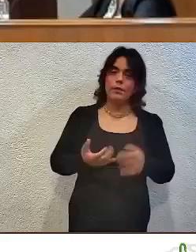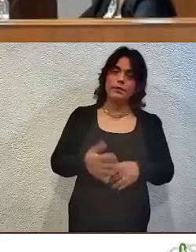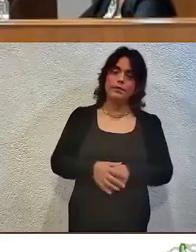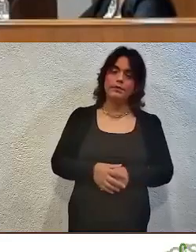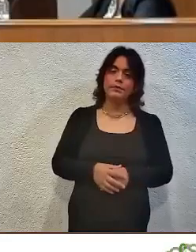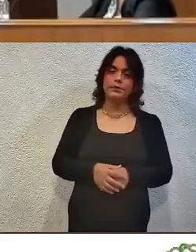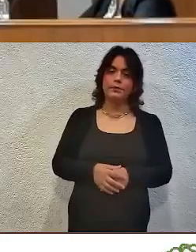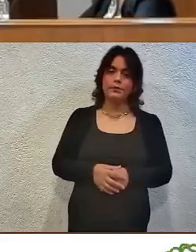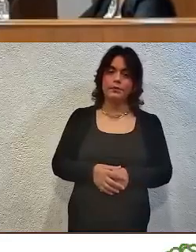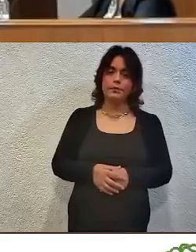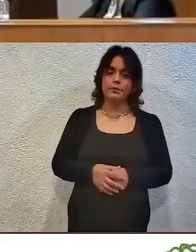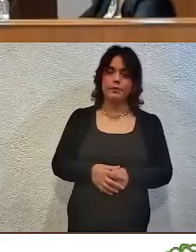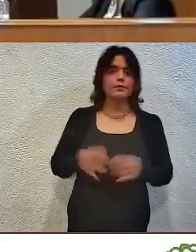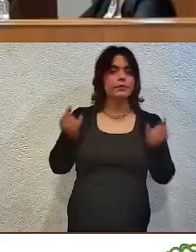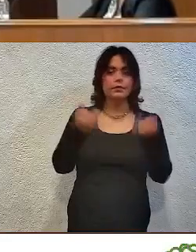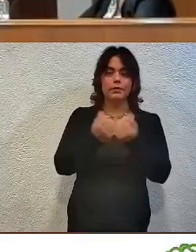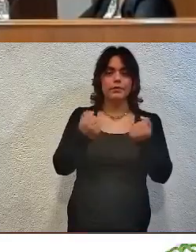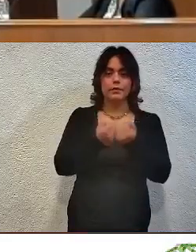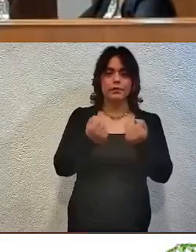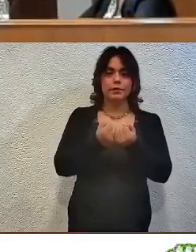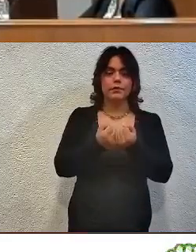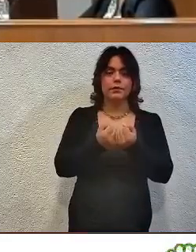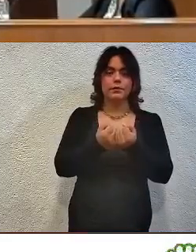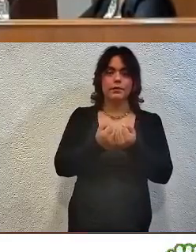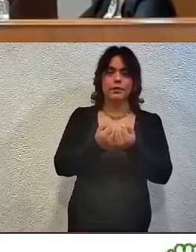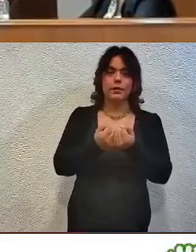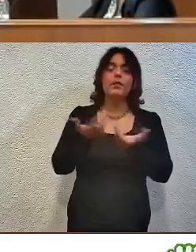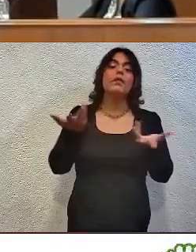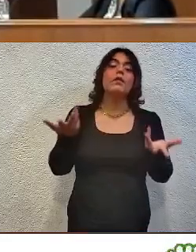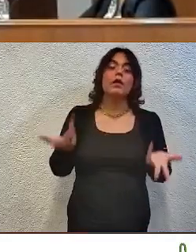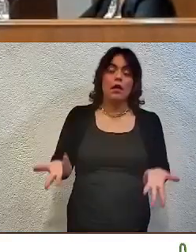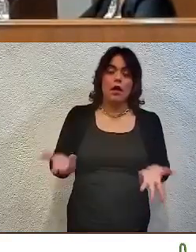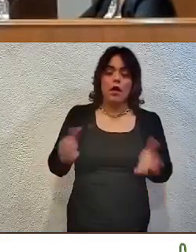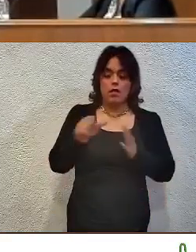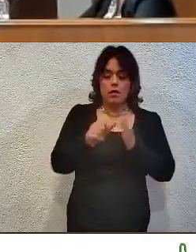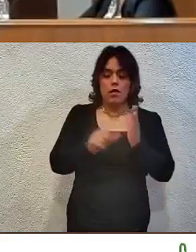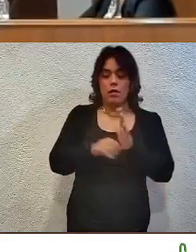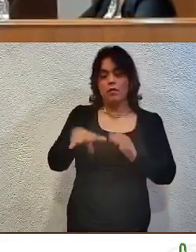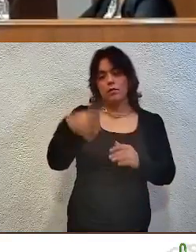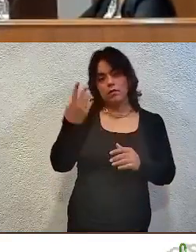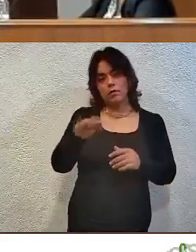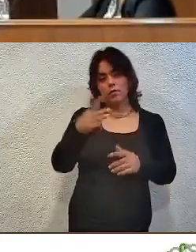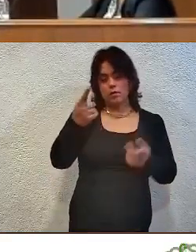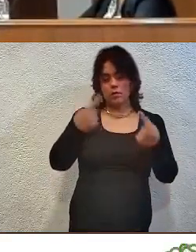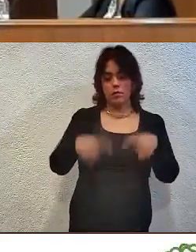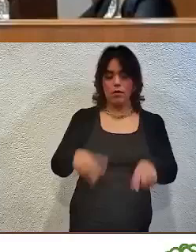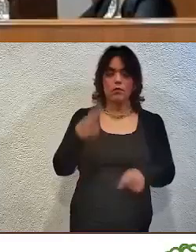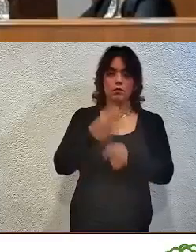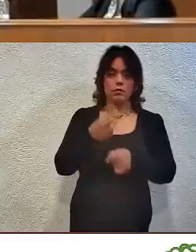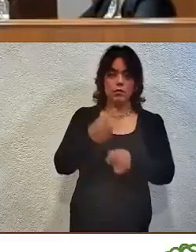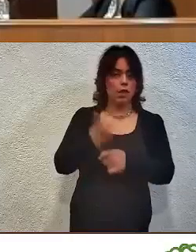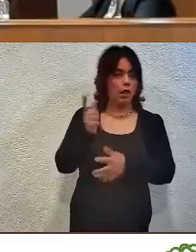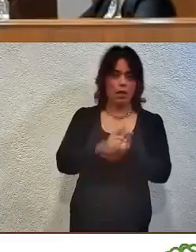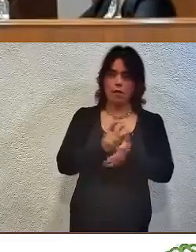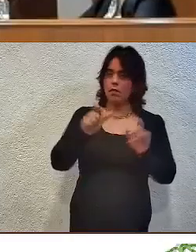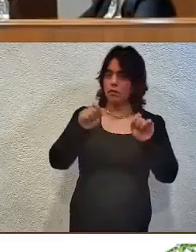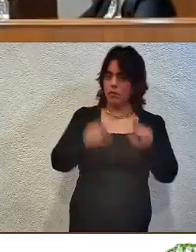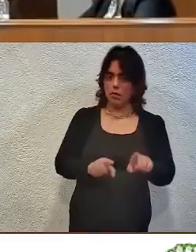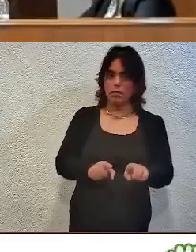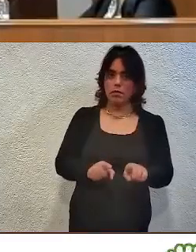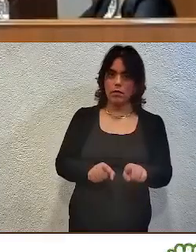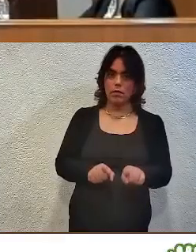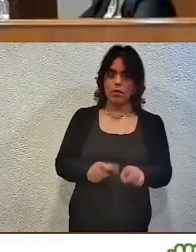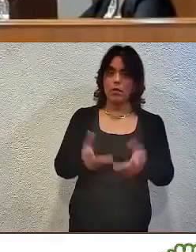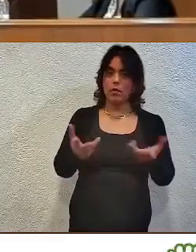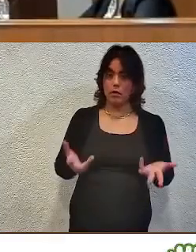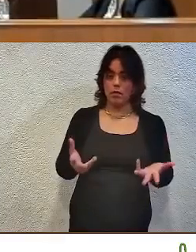anterior, también se actualiza la causal de improcedencia prevista en el artículo 14, fracción tercera de la misma ley, la cual establece que